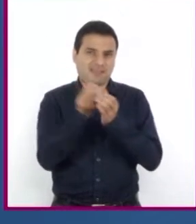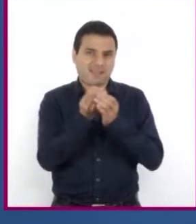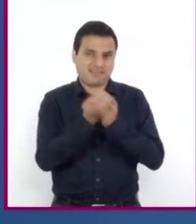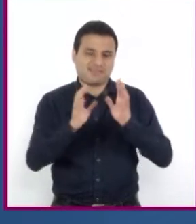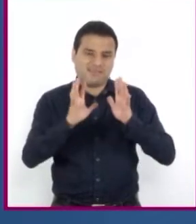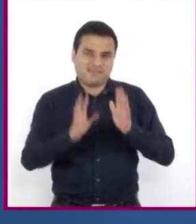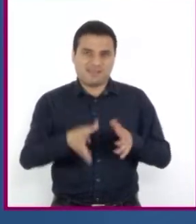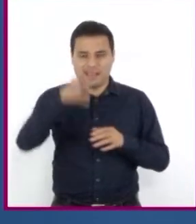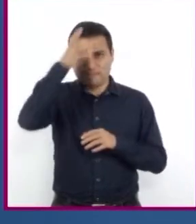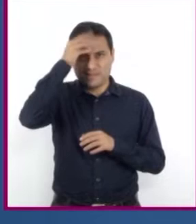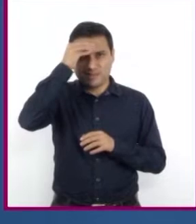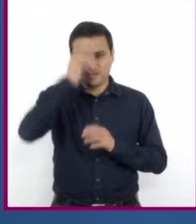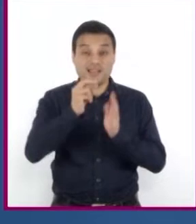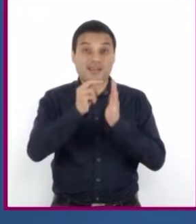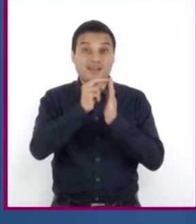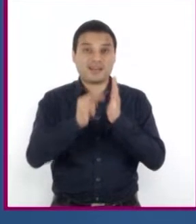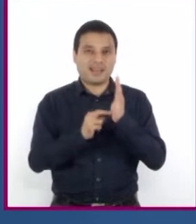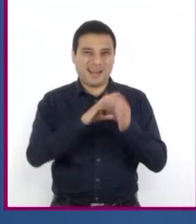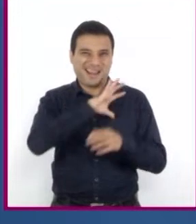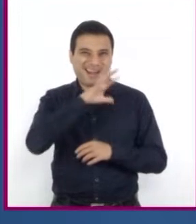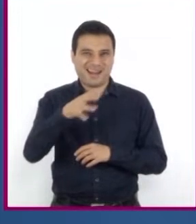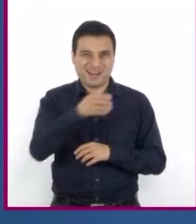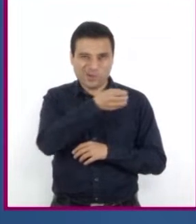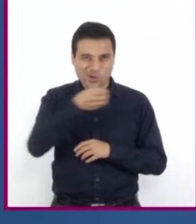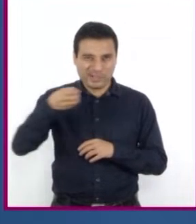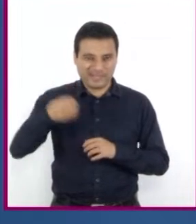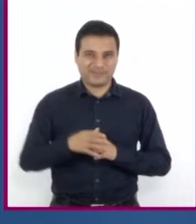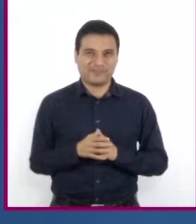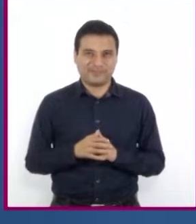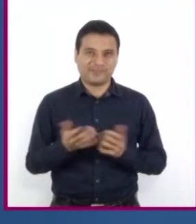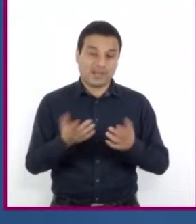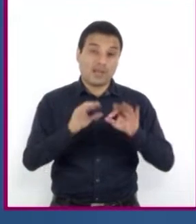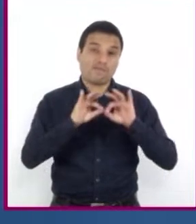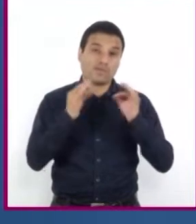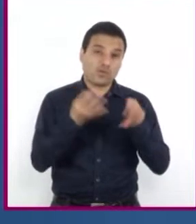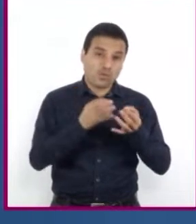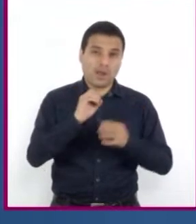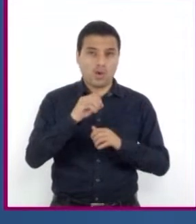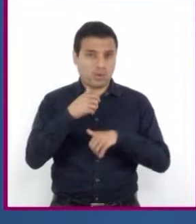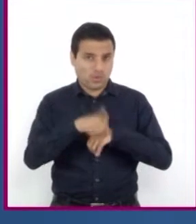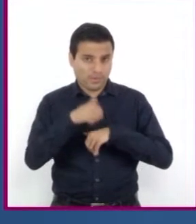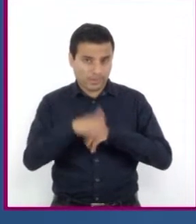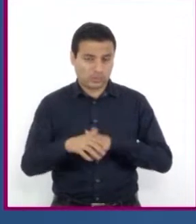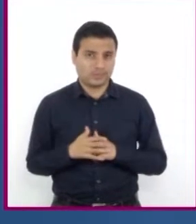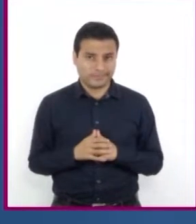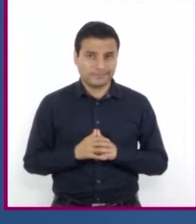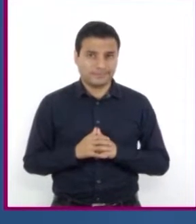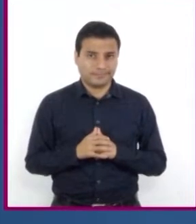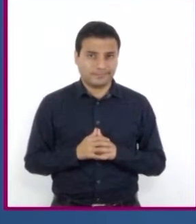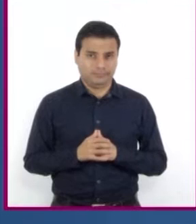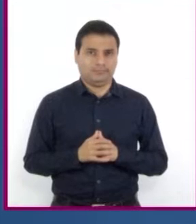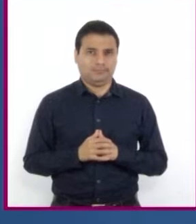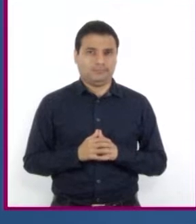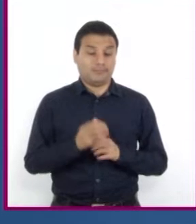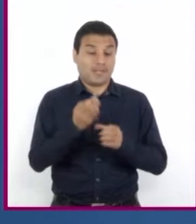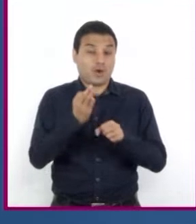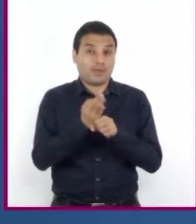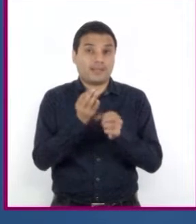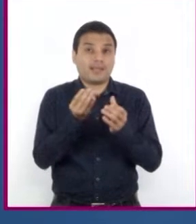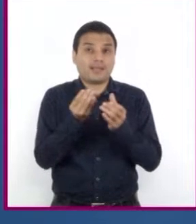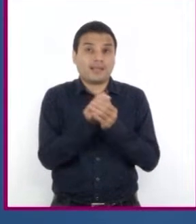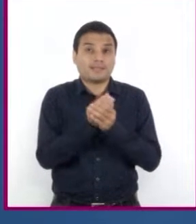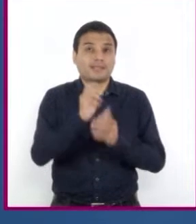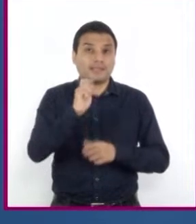aprendieron a encontrar la regla general de una sucesión, sea de figuras o de números. En esta sesión analizaremos